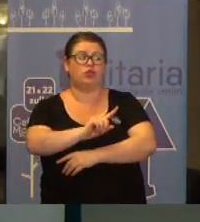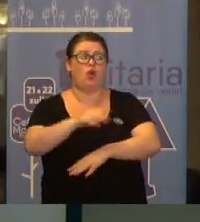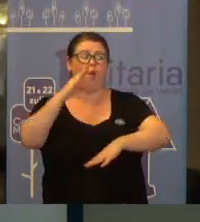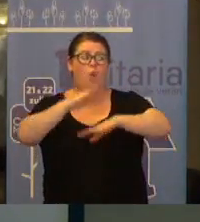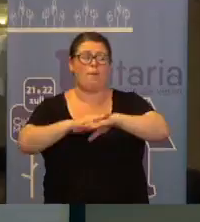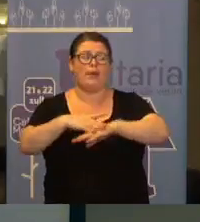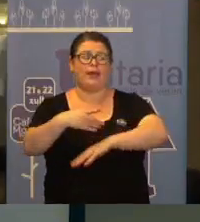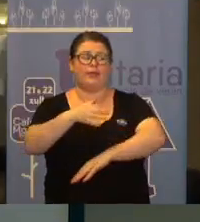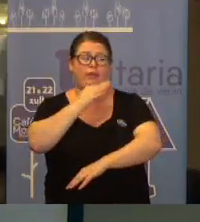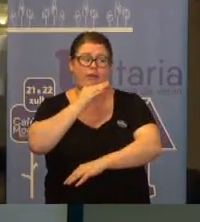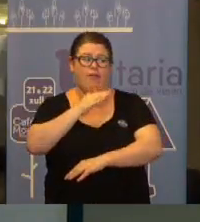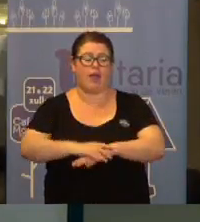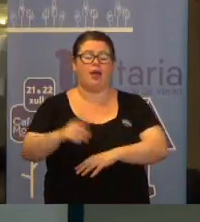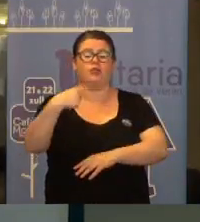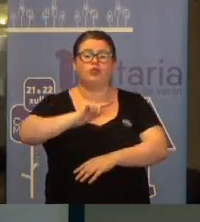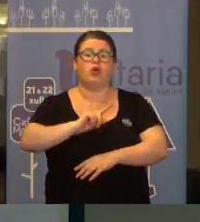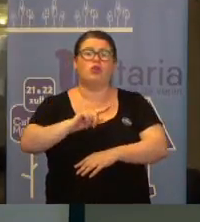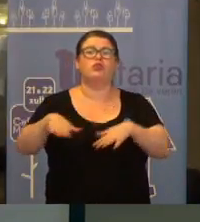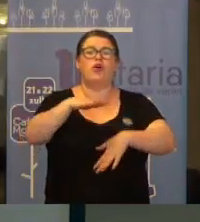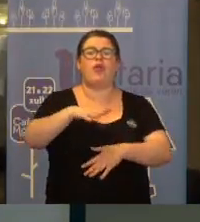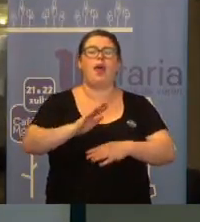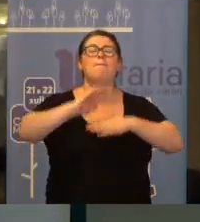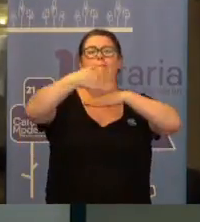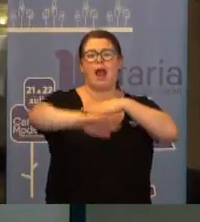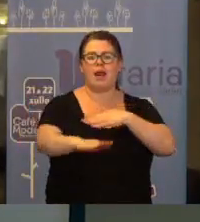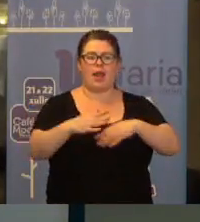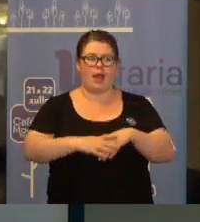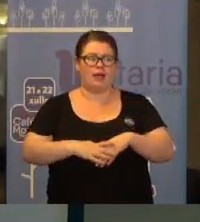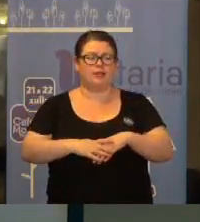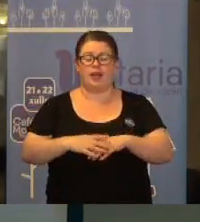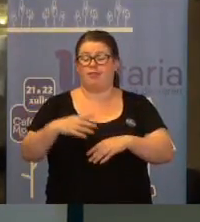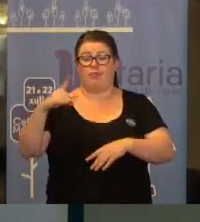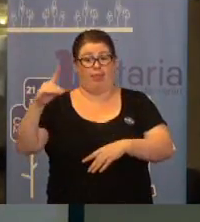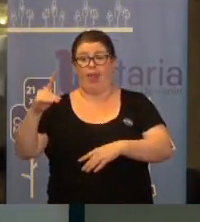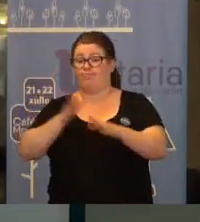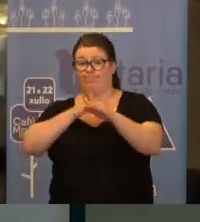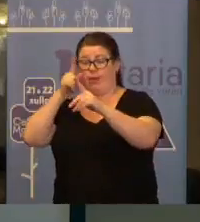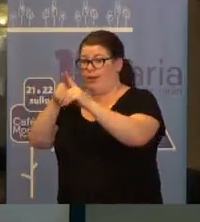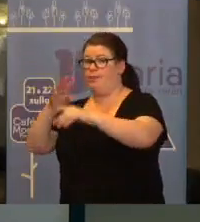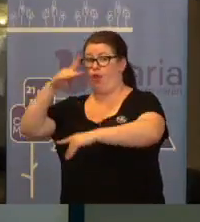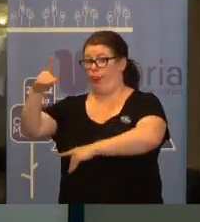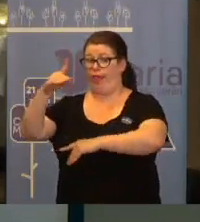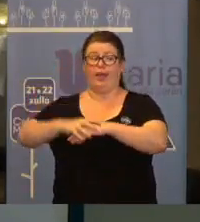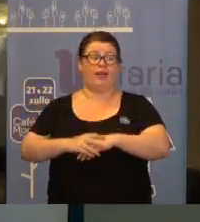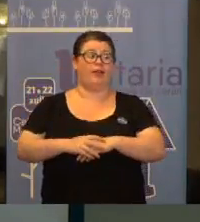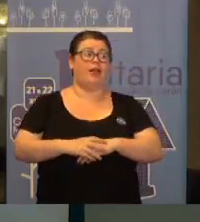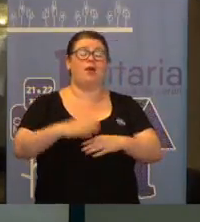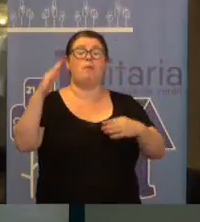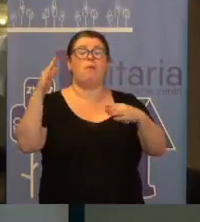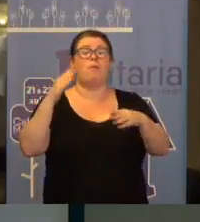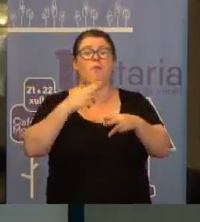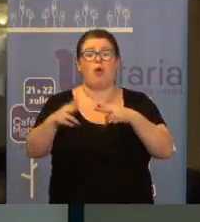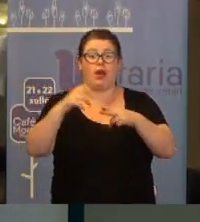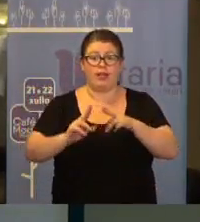creo que é onde debe de situarse en Marea, que é no punto D, non? É dicir, na orientación paradigmática da nova política,